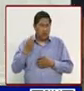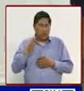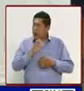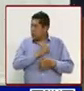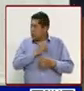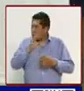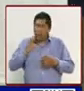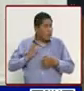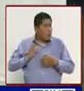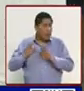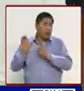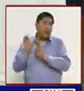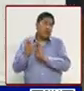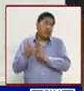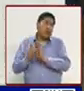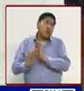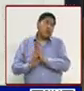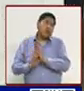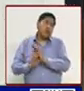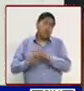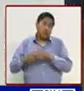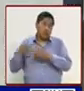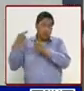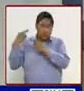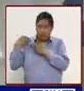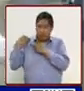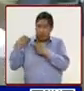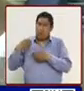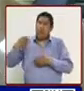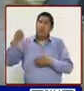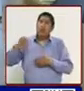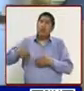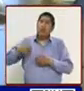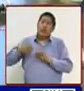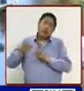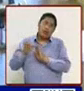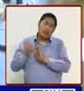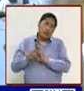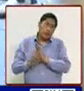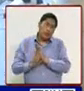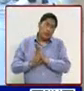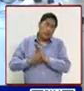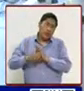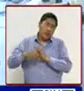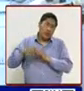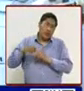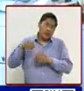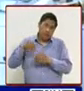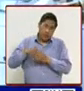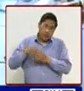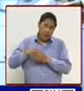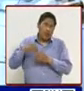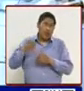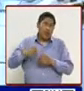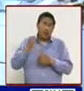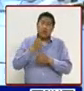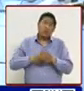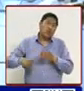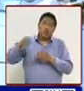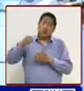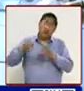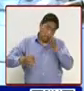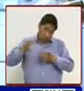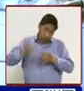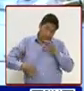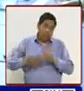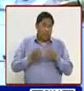la Comisión de Constitución, que va a estar a cargo del Tribunal Constitucional Plurinacional y del Tribunal Supremo de Justicia. Y